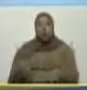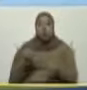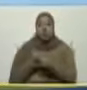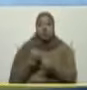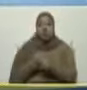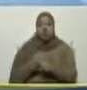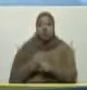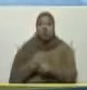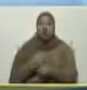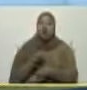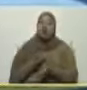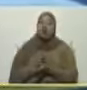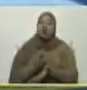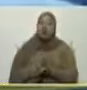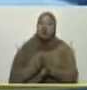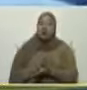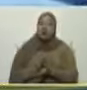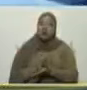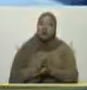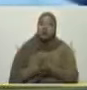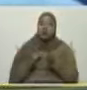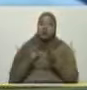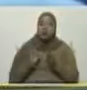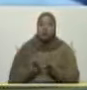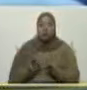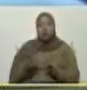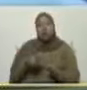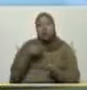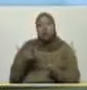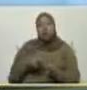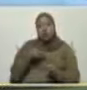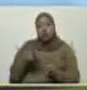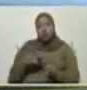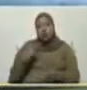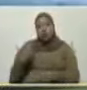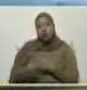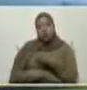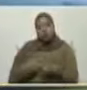estabilidad cambiaria fortalecimiento de la política antinflacionarios